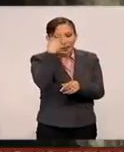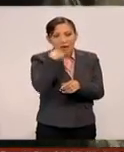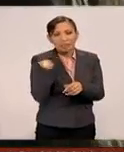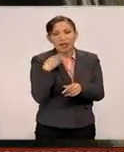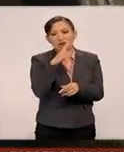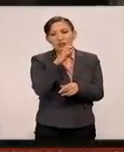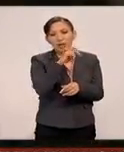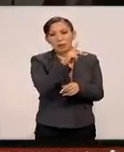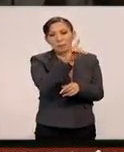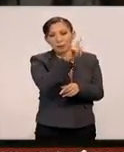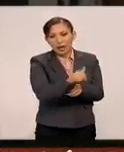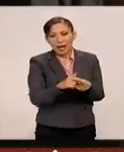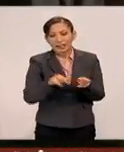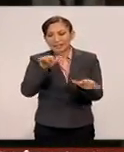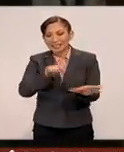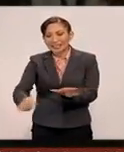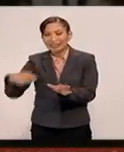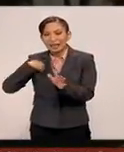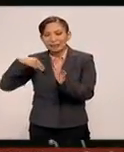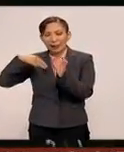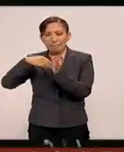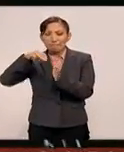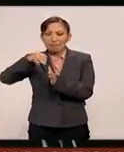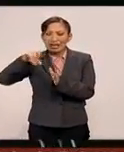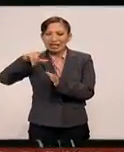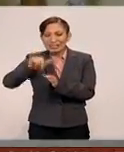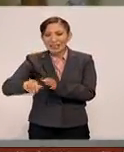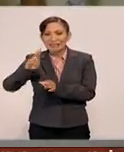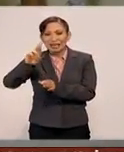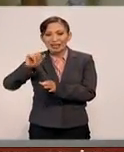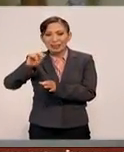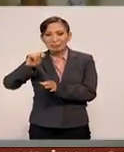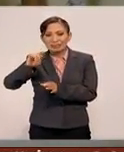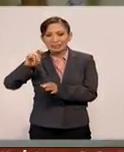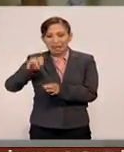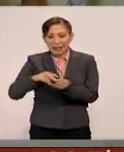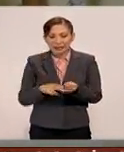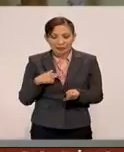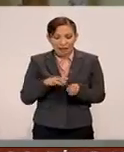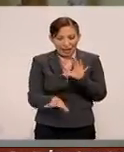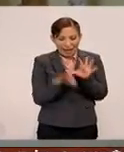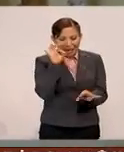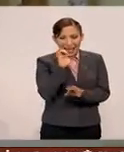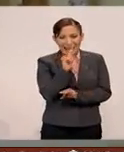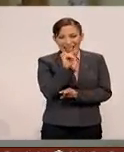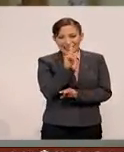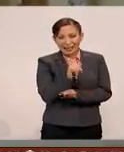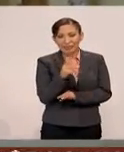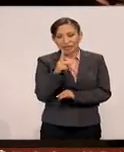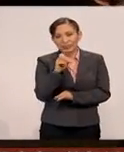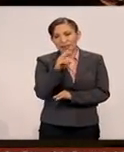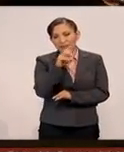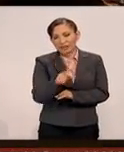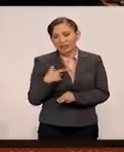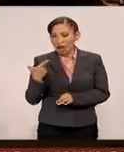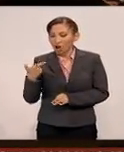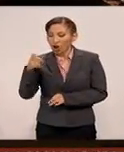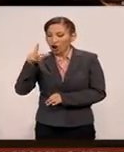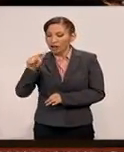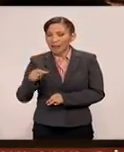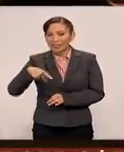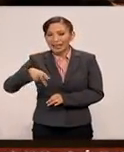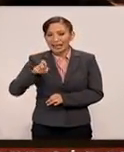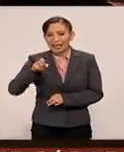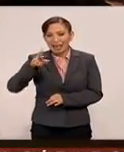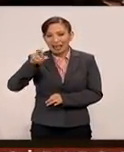Rodrigo Plá, 600 millas de Gabriel Rimstein, Las elegidas de David Pablos, Gloria de Christian